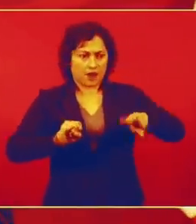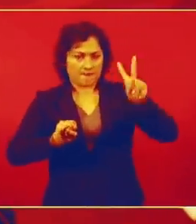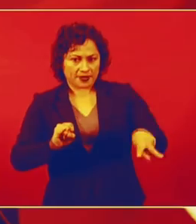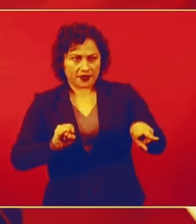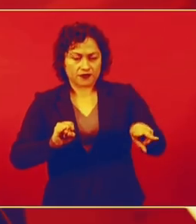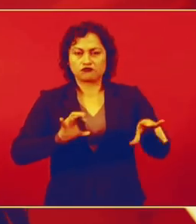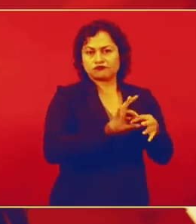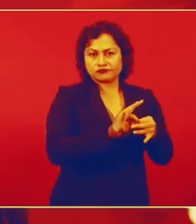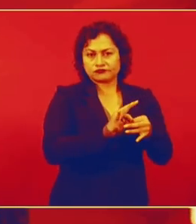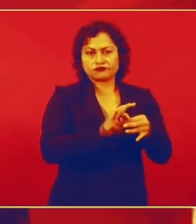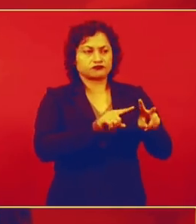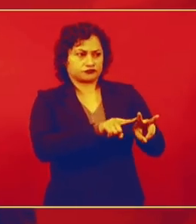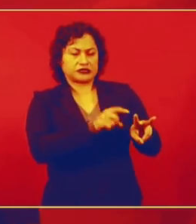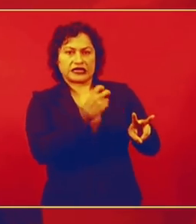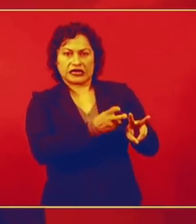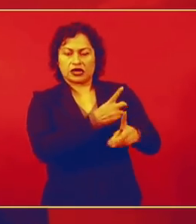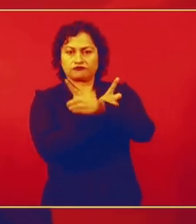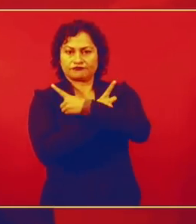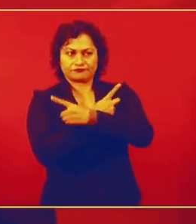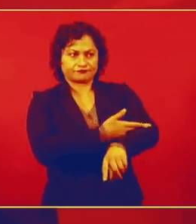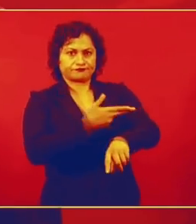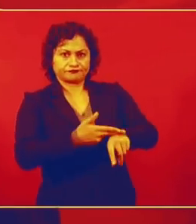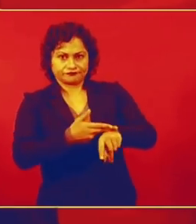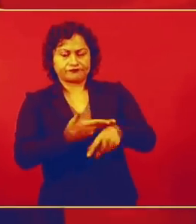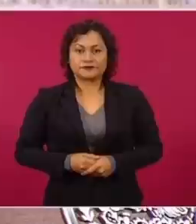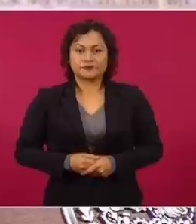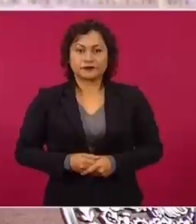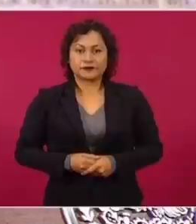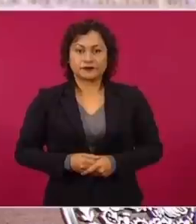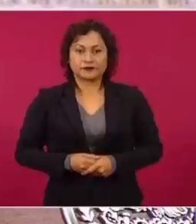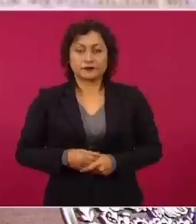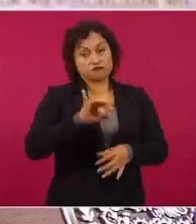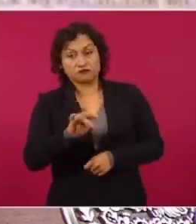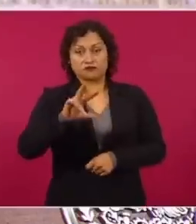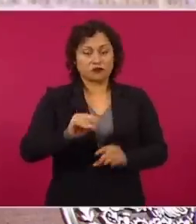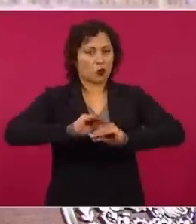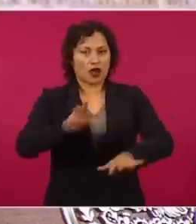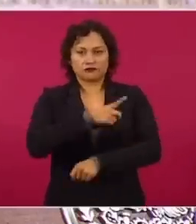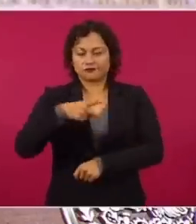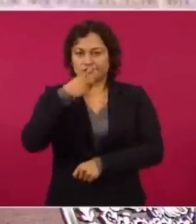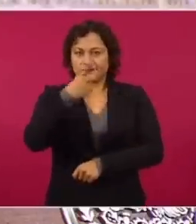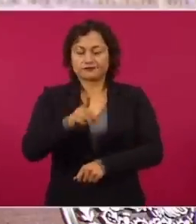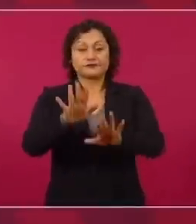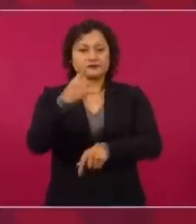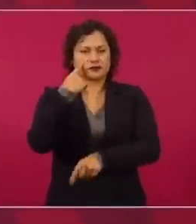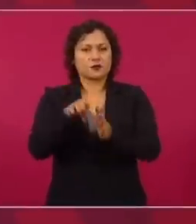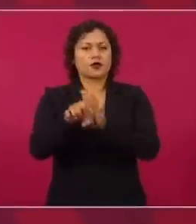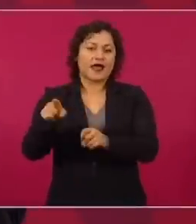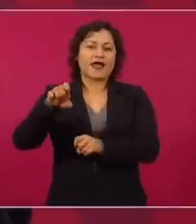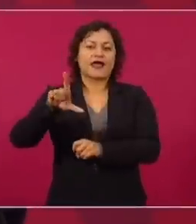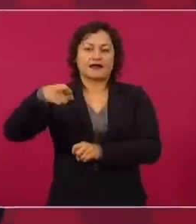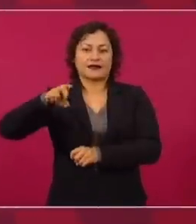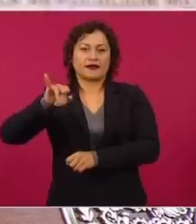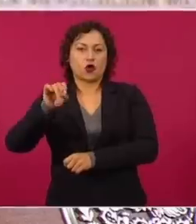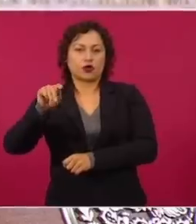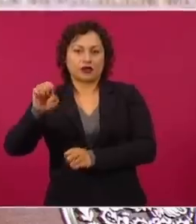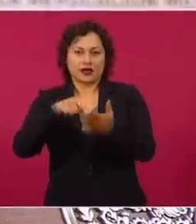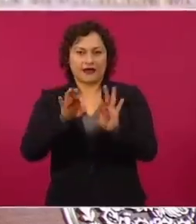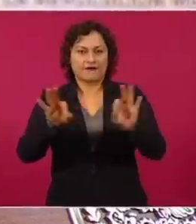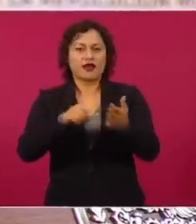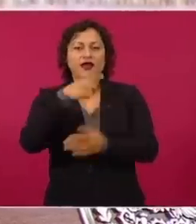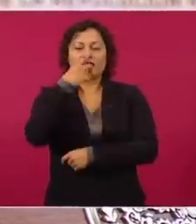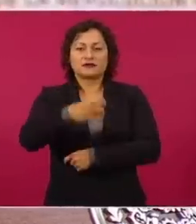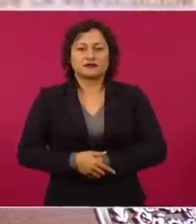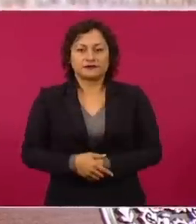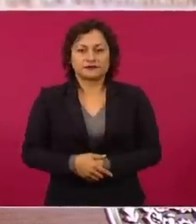la ética, de la honestidad, de la libertad, y aplica la frase del Quijote de que por